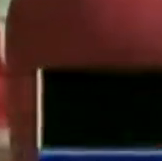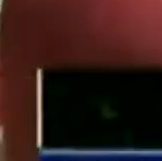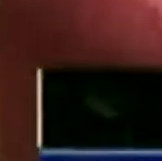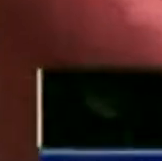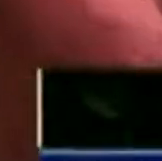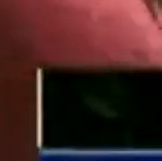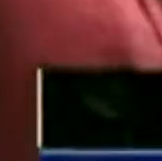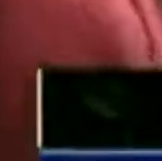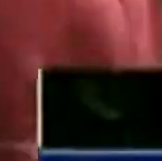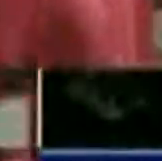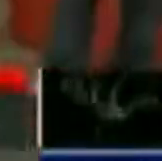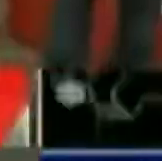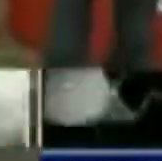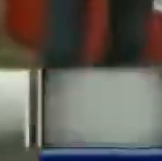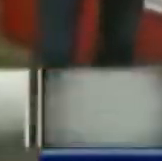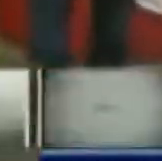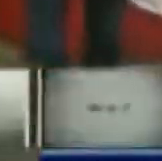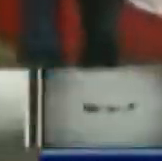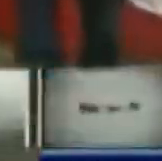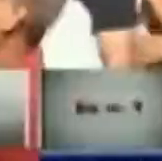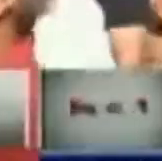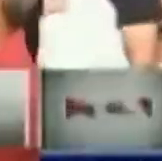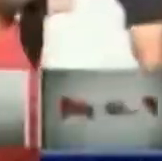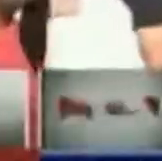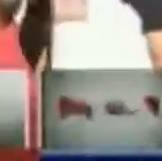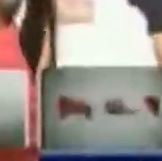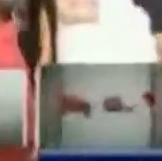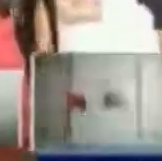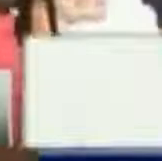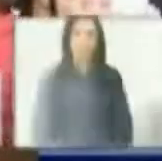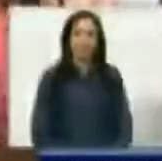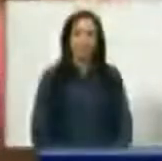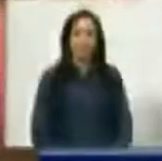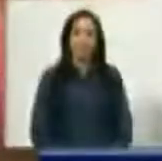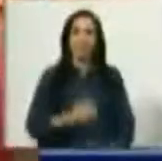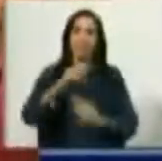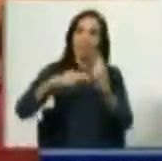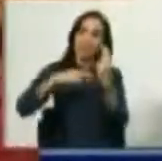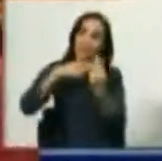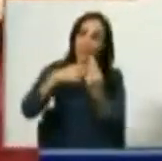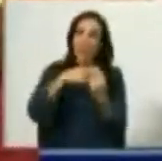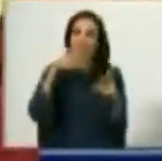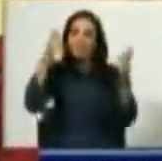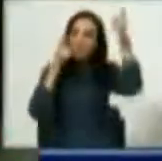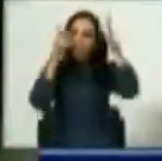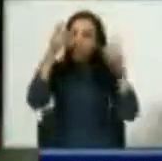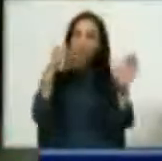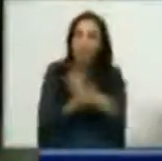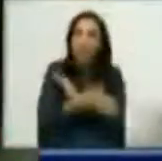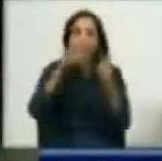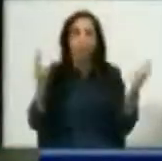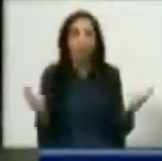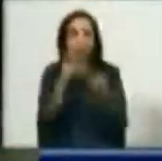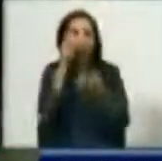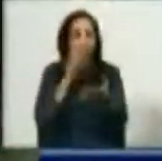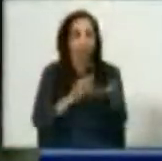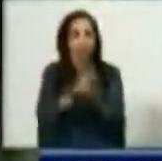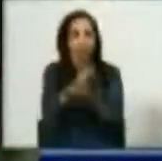numeral chavismo es numeral chavismo es